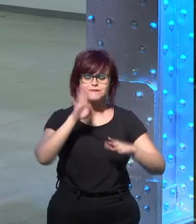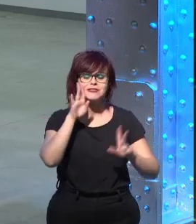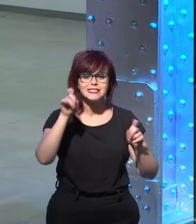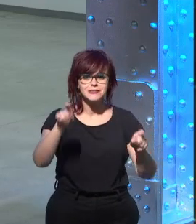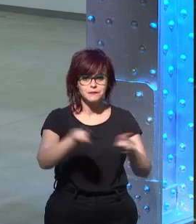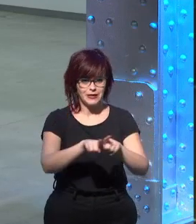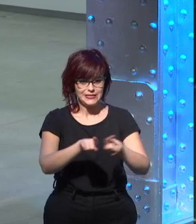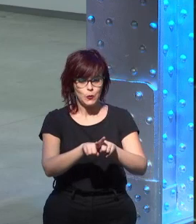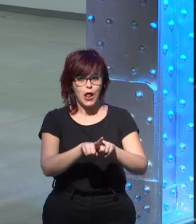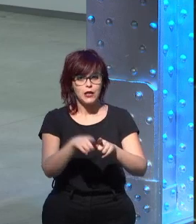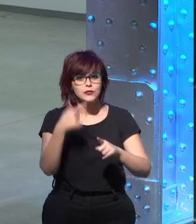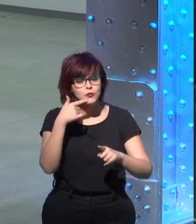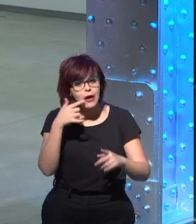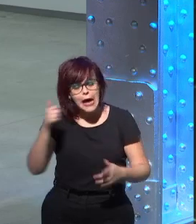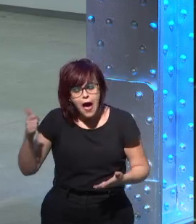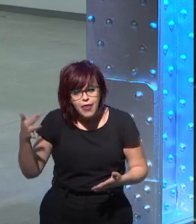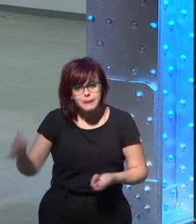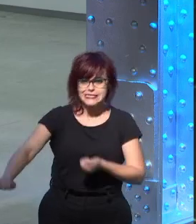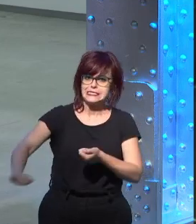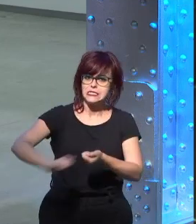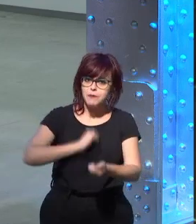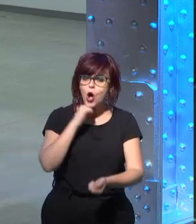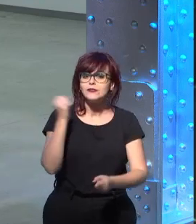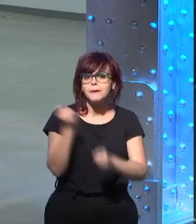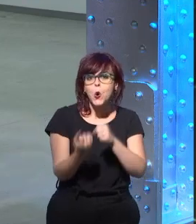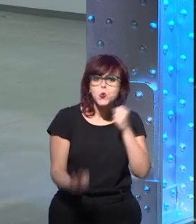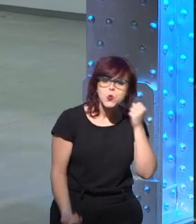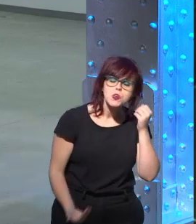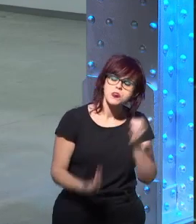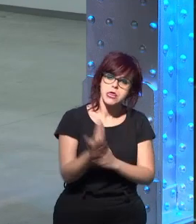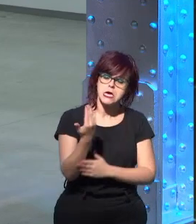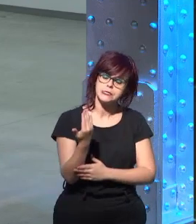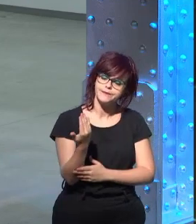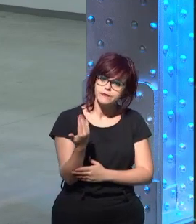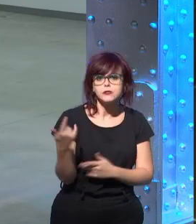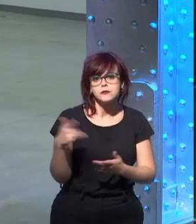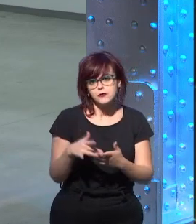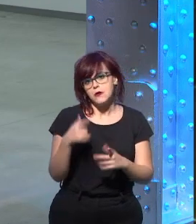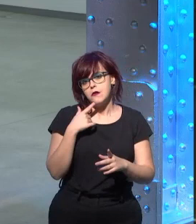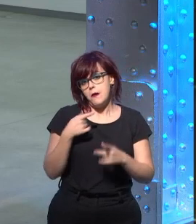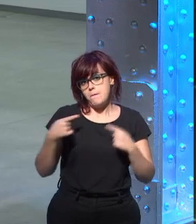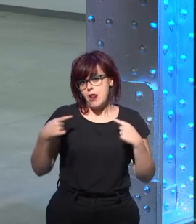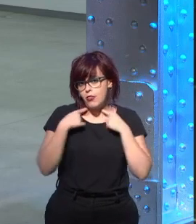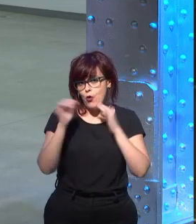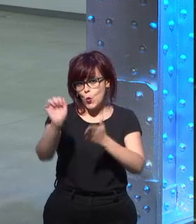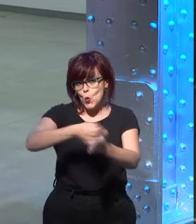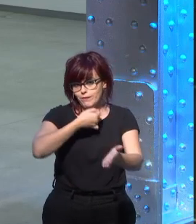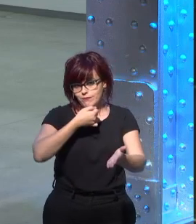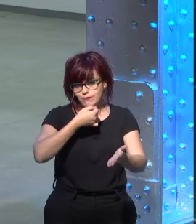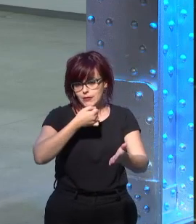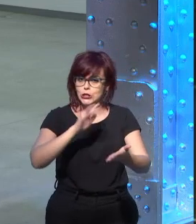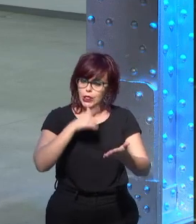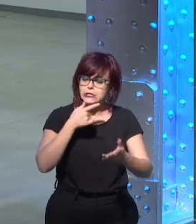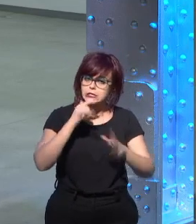entonces, bueno, pues tuvo el fastidio de que había perdido el trabajo de un día. Pero sí que es importante que, aparte